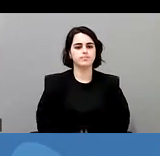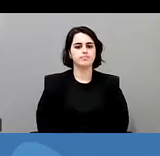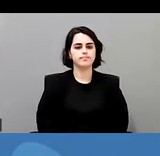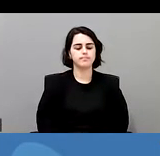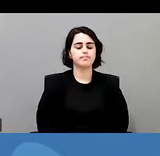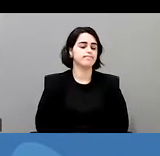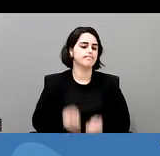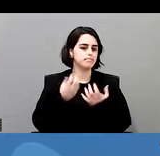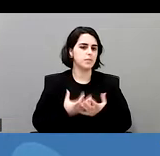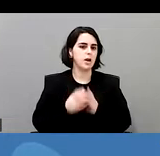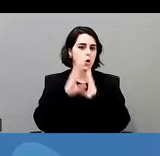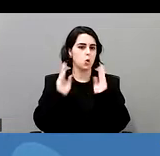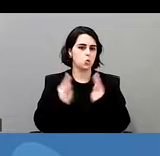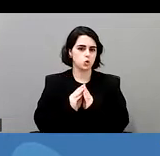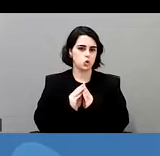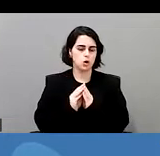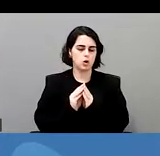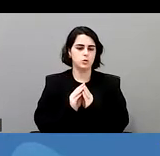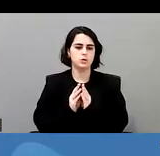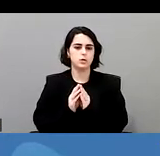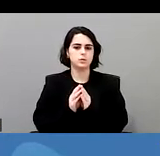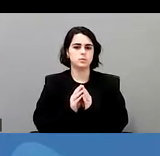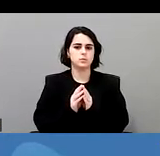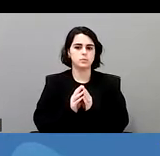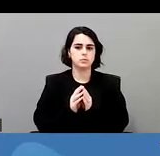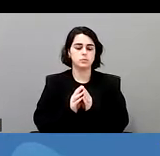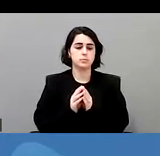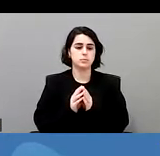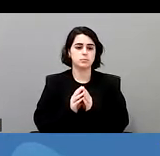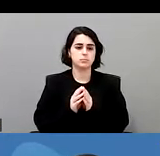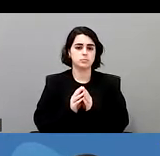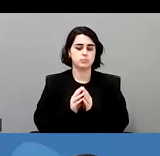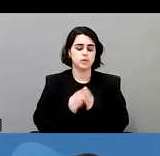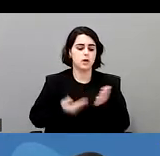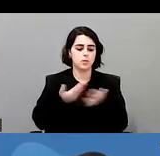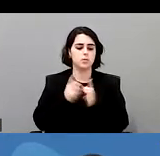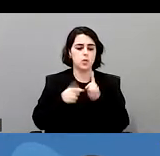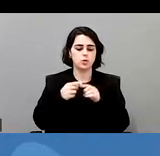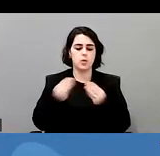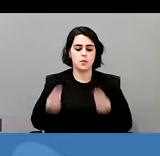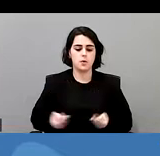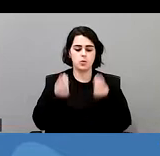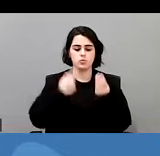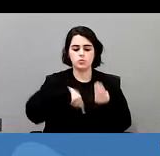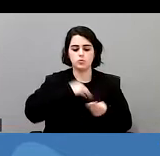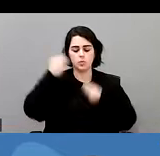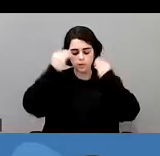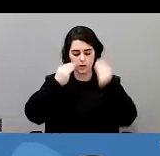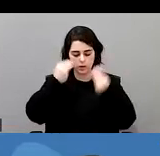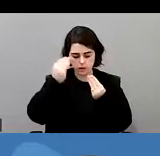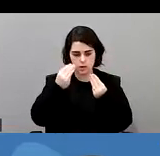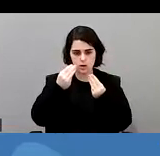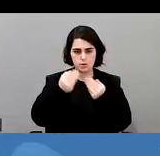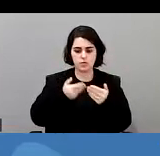Y bueno, como conclusión, sí que como propuestas de mejora que nos planteamos de los resultados